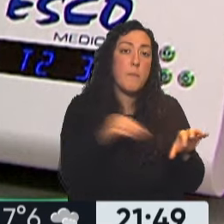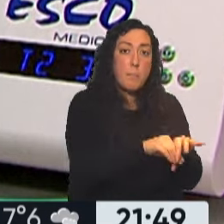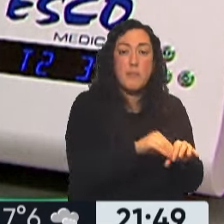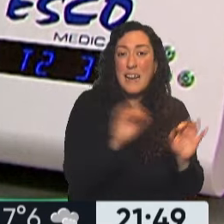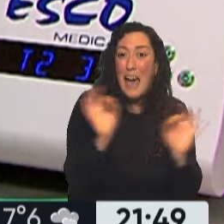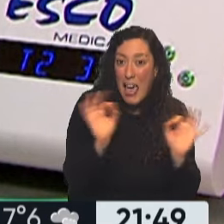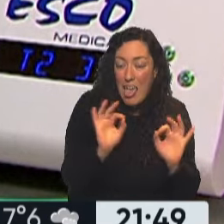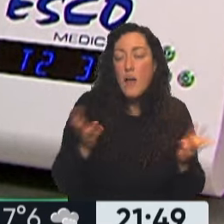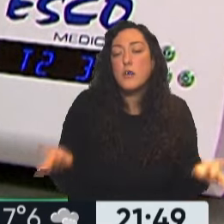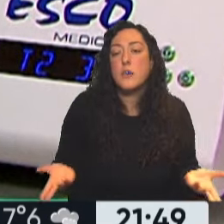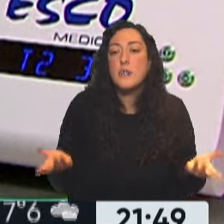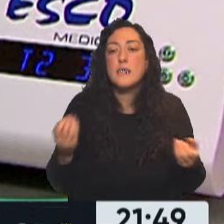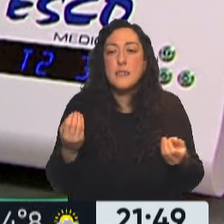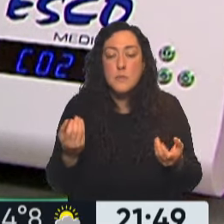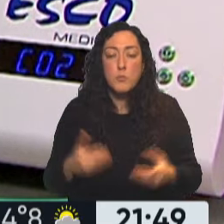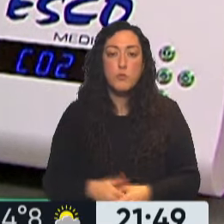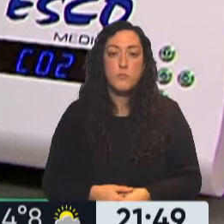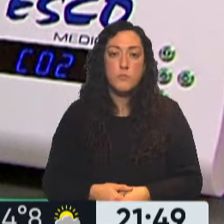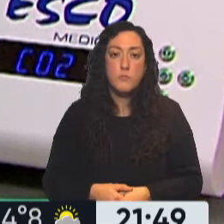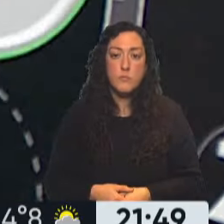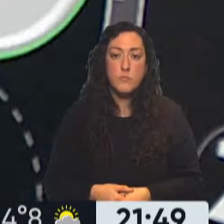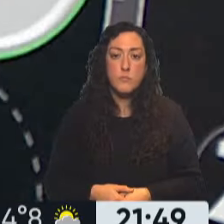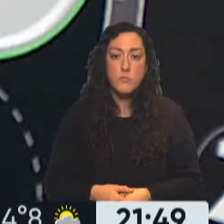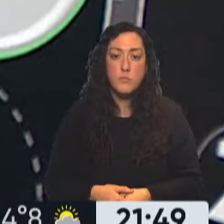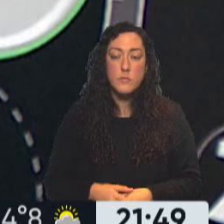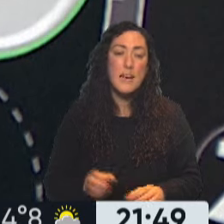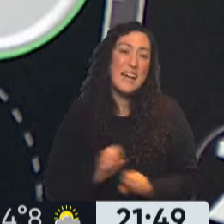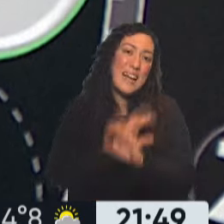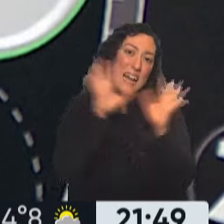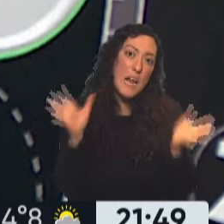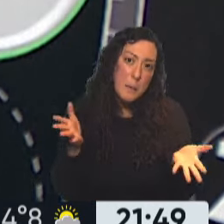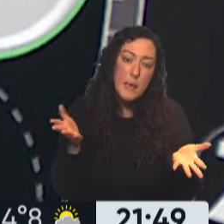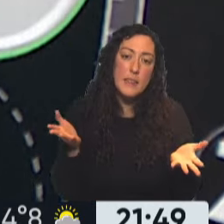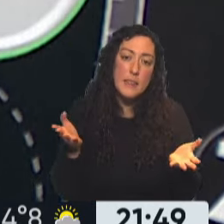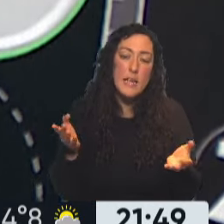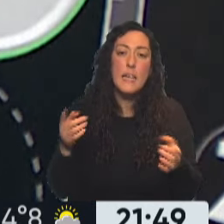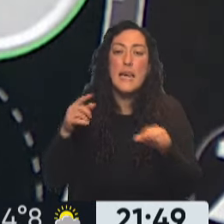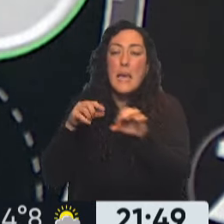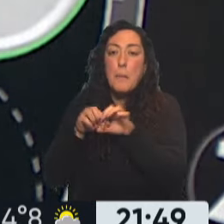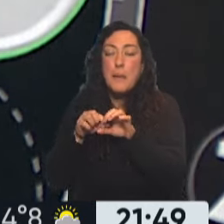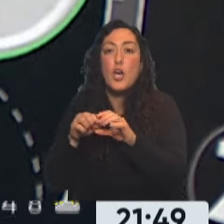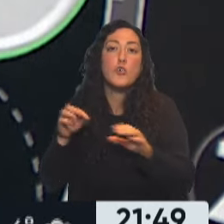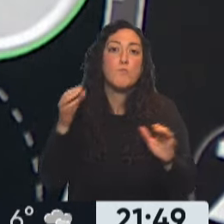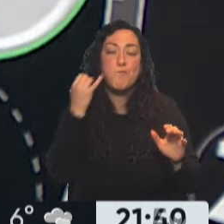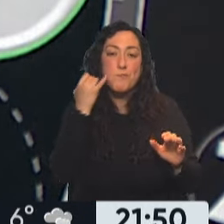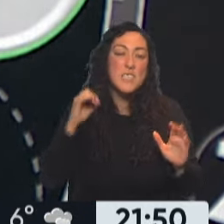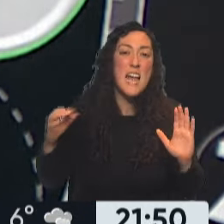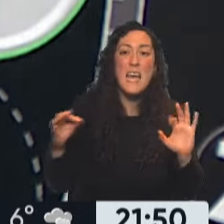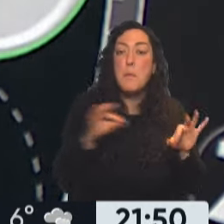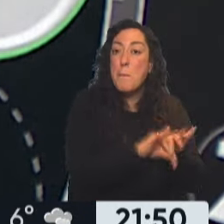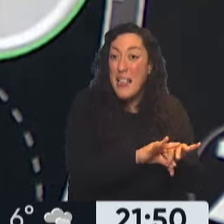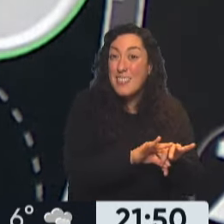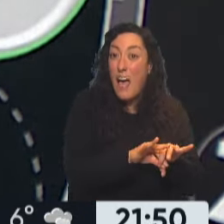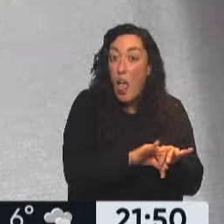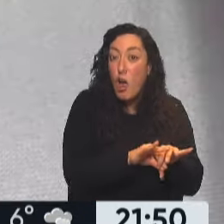que claramente nunca pueden tener el mismo estatus que el embrión que se implanta y que